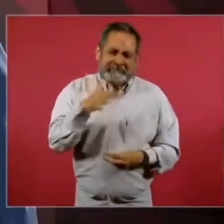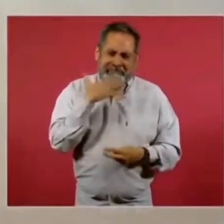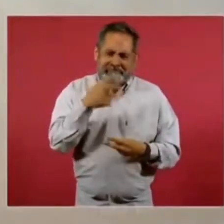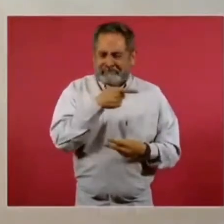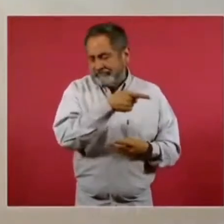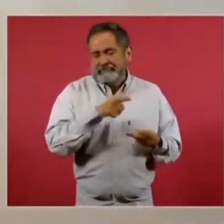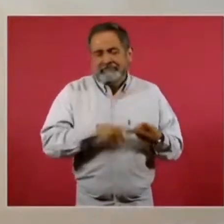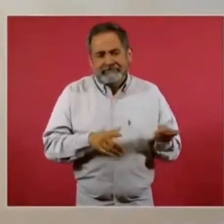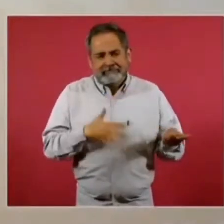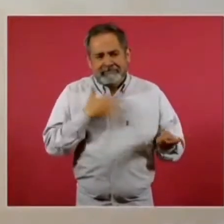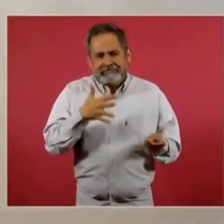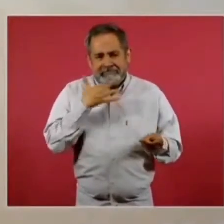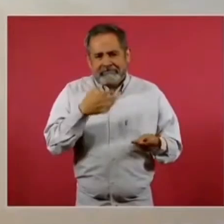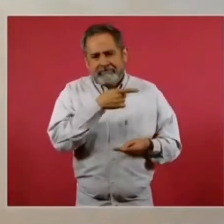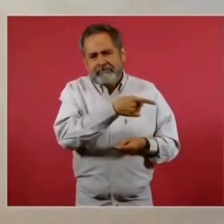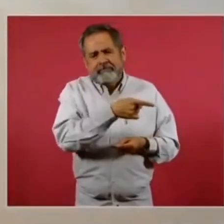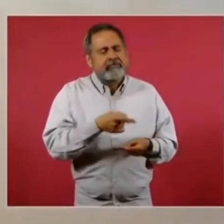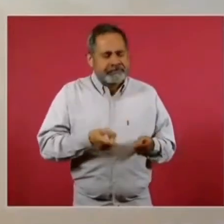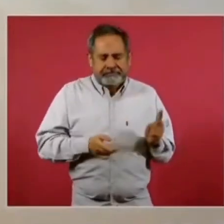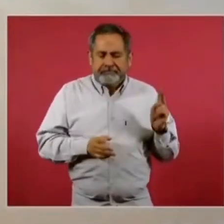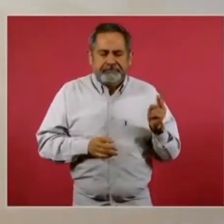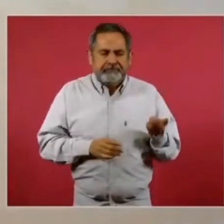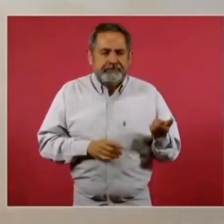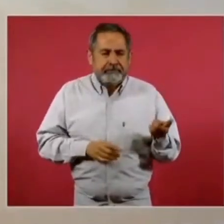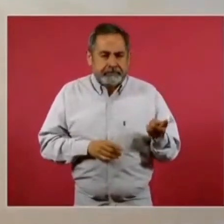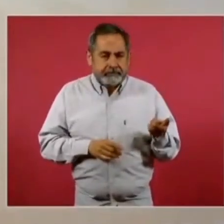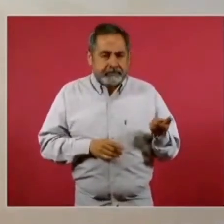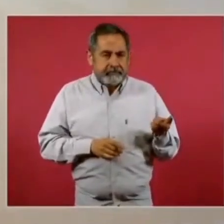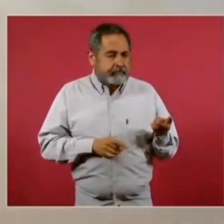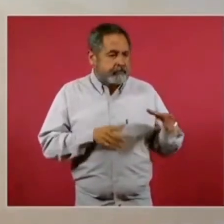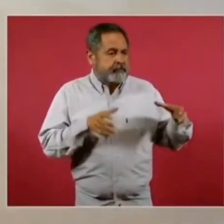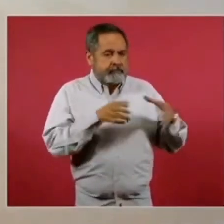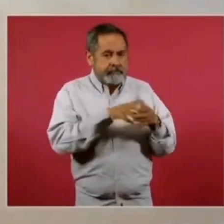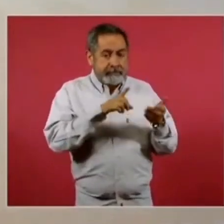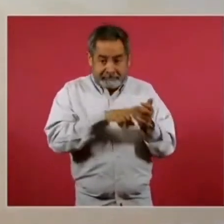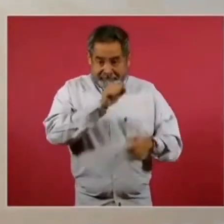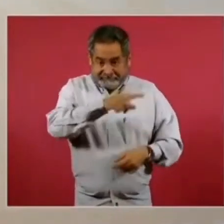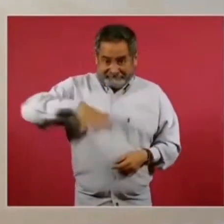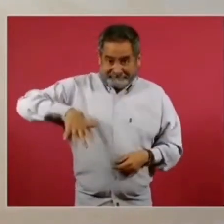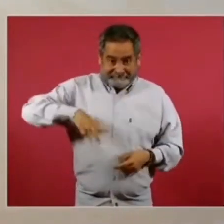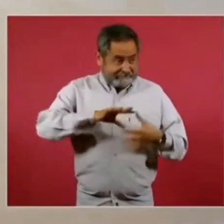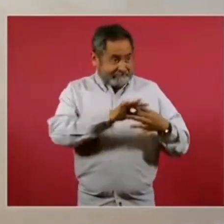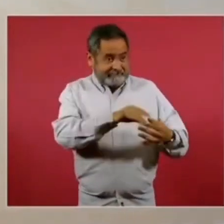y ahí se encuadra este